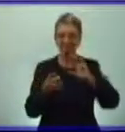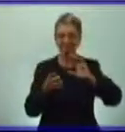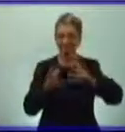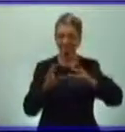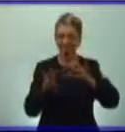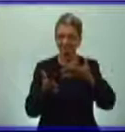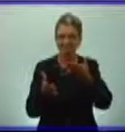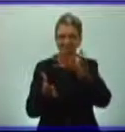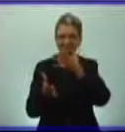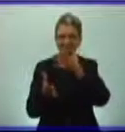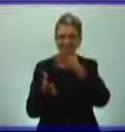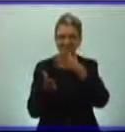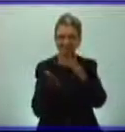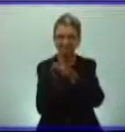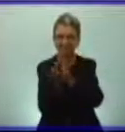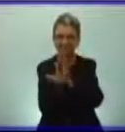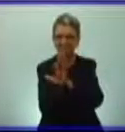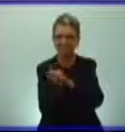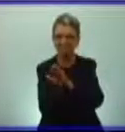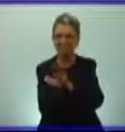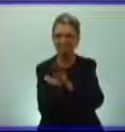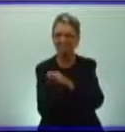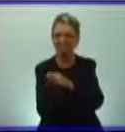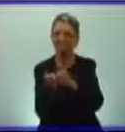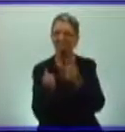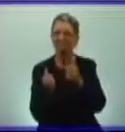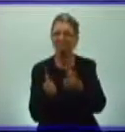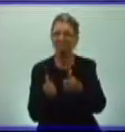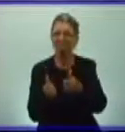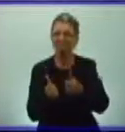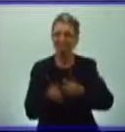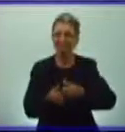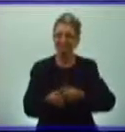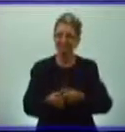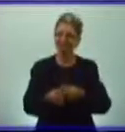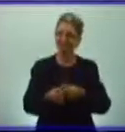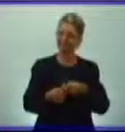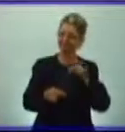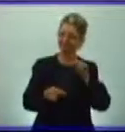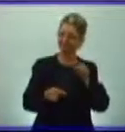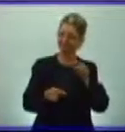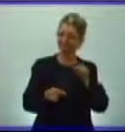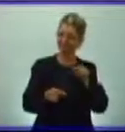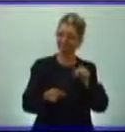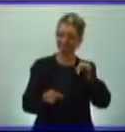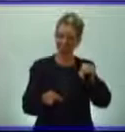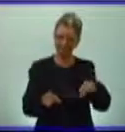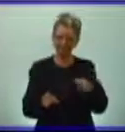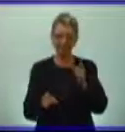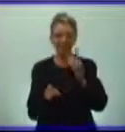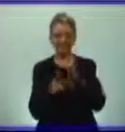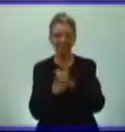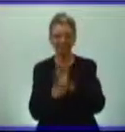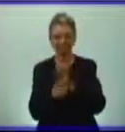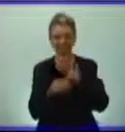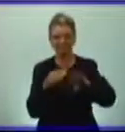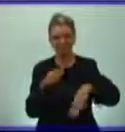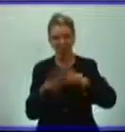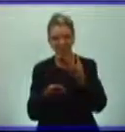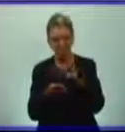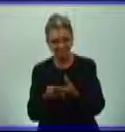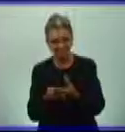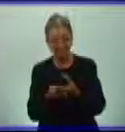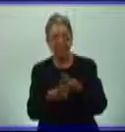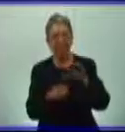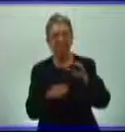se asemeja a la de un caimán. Es por eso que en el encuentro de hoy les propongo que estemos